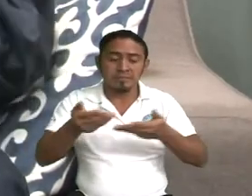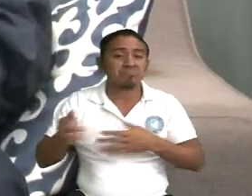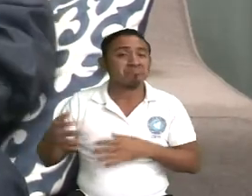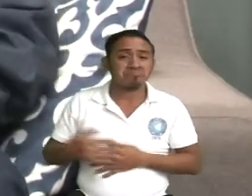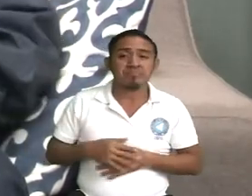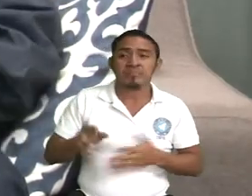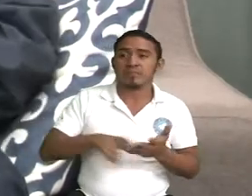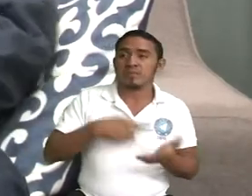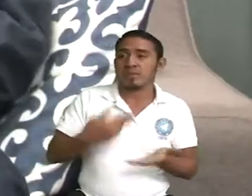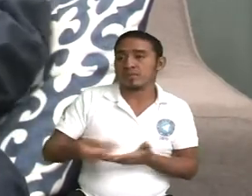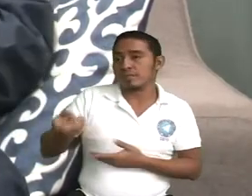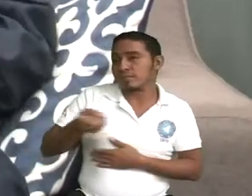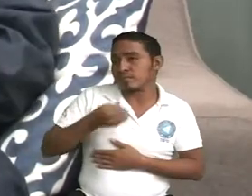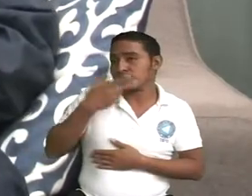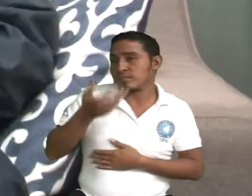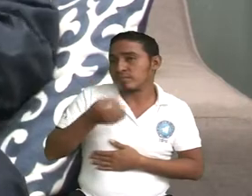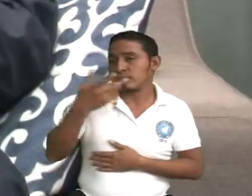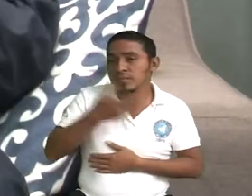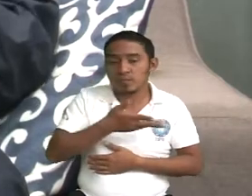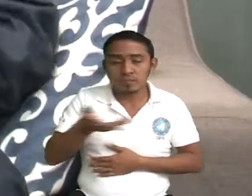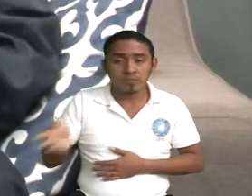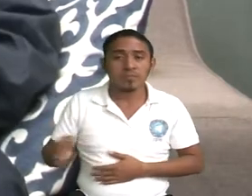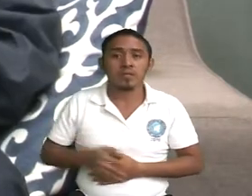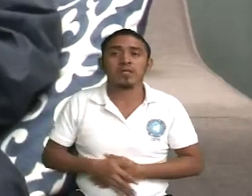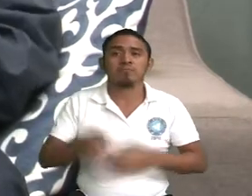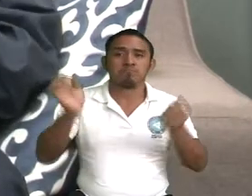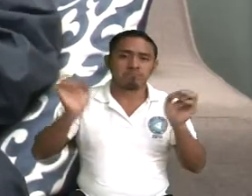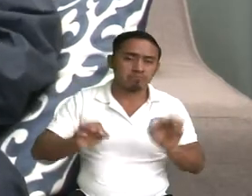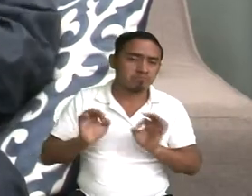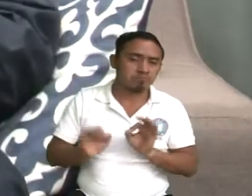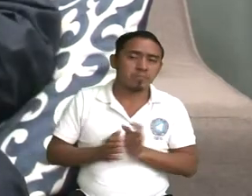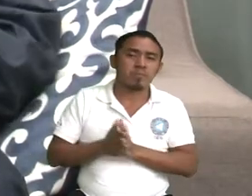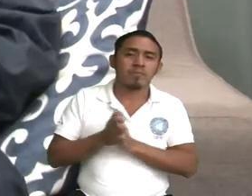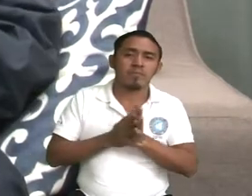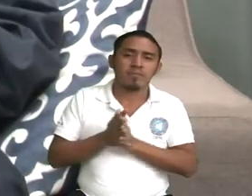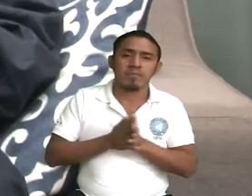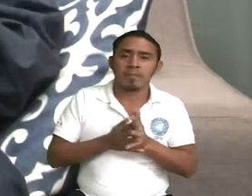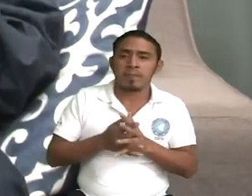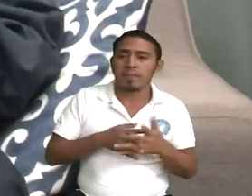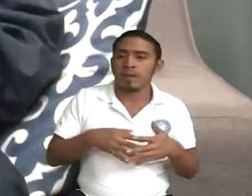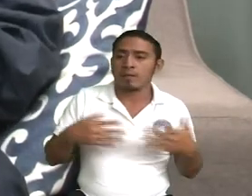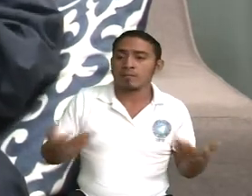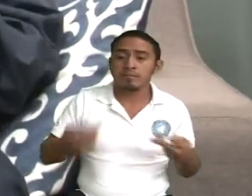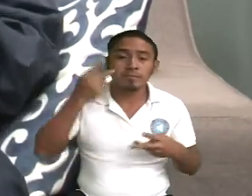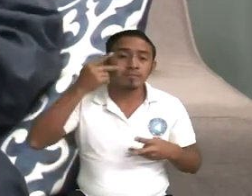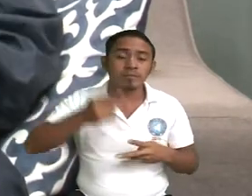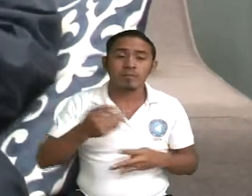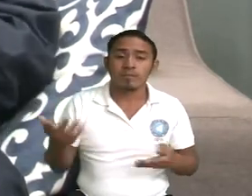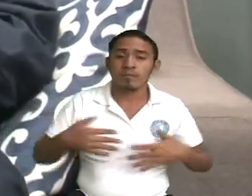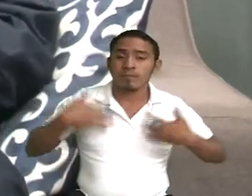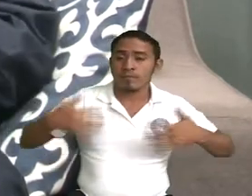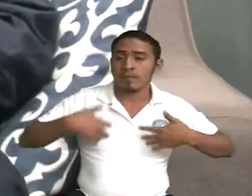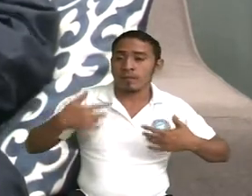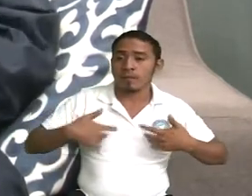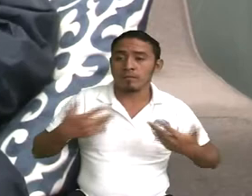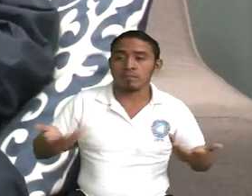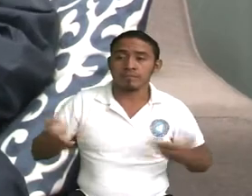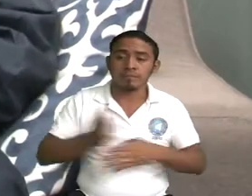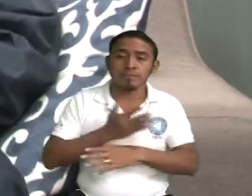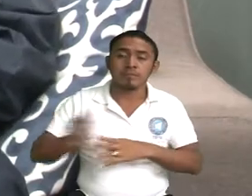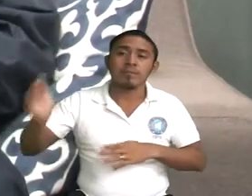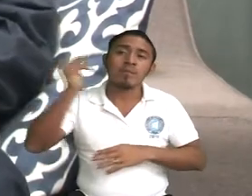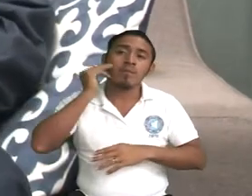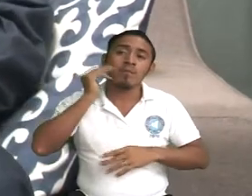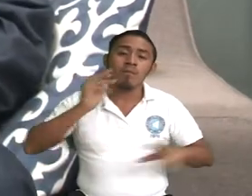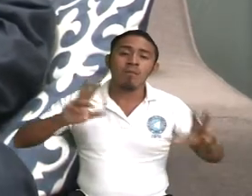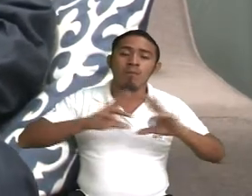entregaron rosas. En fin, se pudo disfrutar, se pudo ver la alegría de las madres